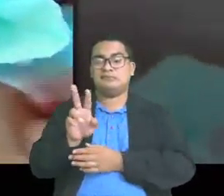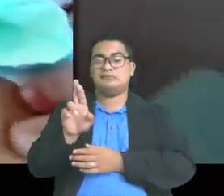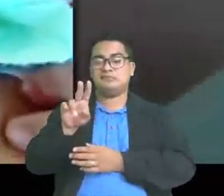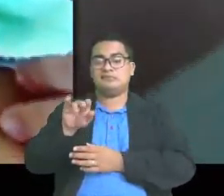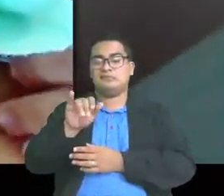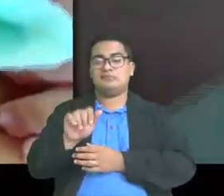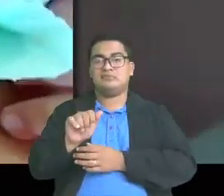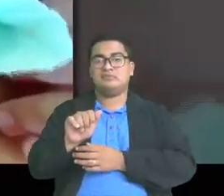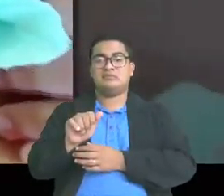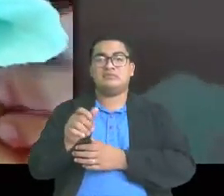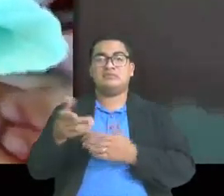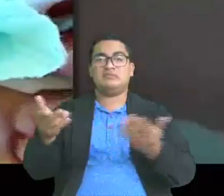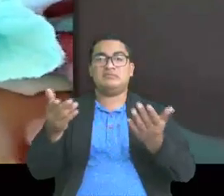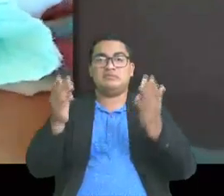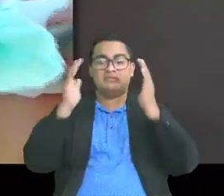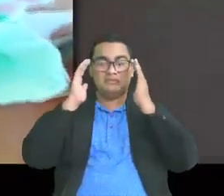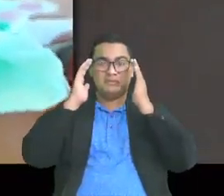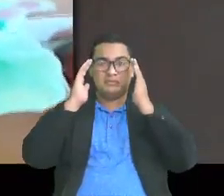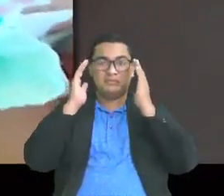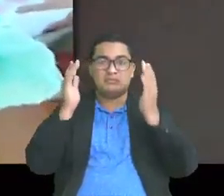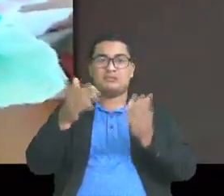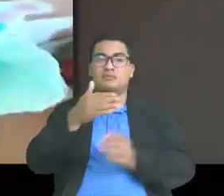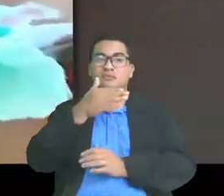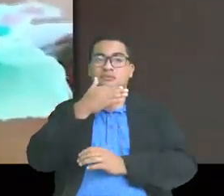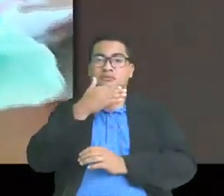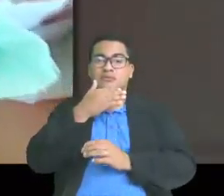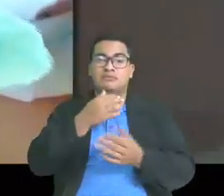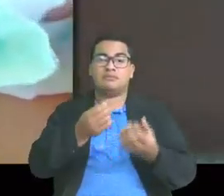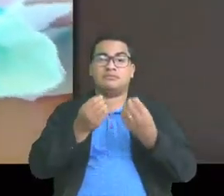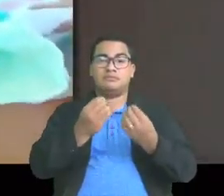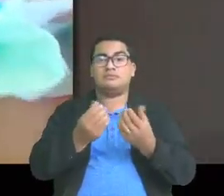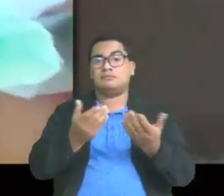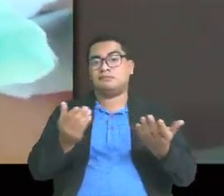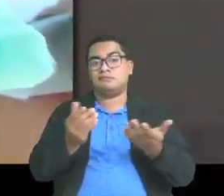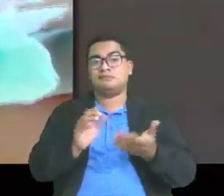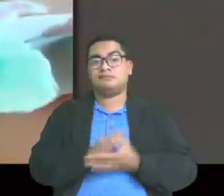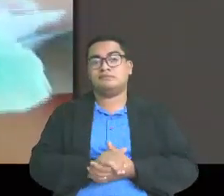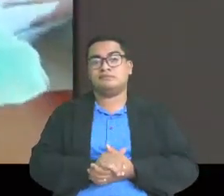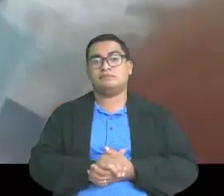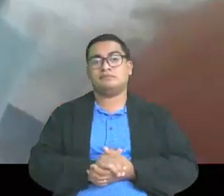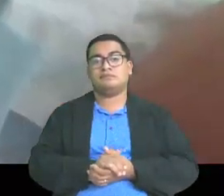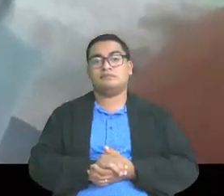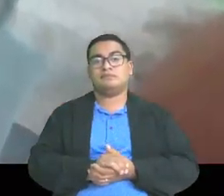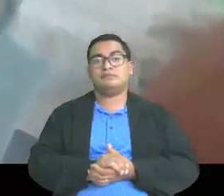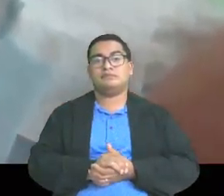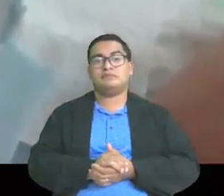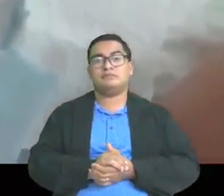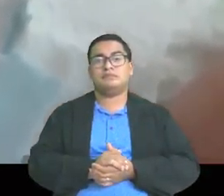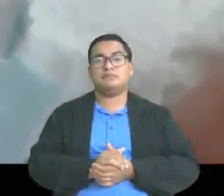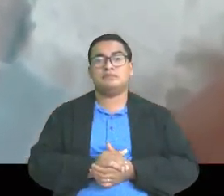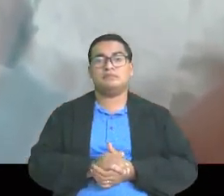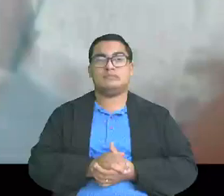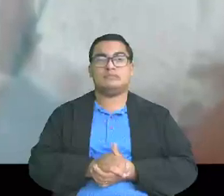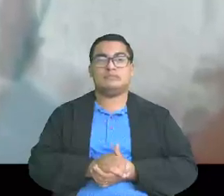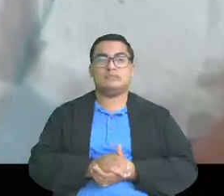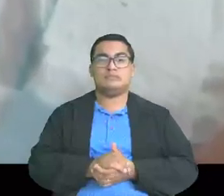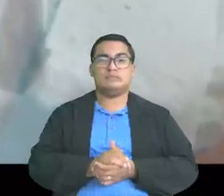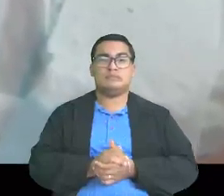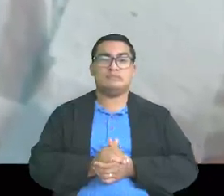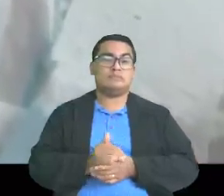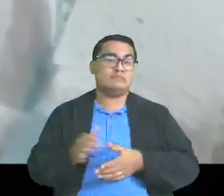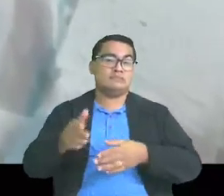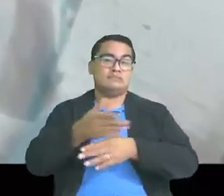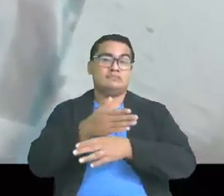¿Ya? Que se estrangulan o se complican. Ella sola. Poco frecuente. Yeah. ¿Ya? O sea, como entra, vuelve a